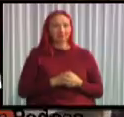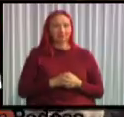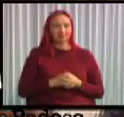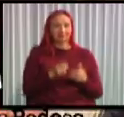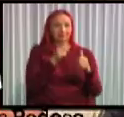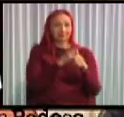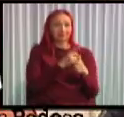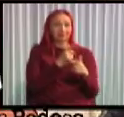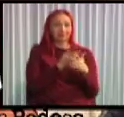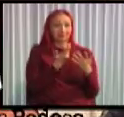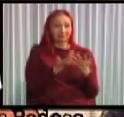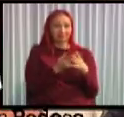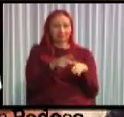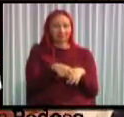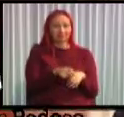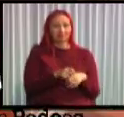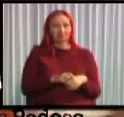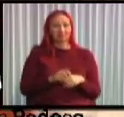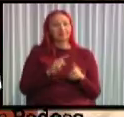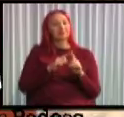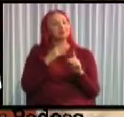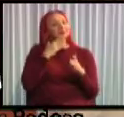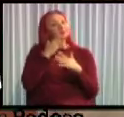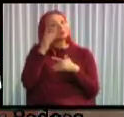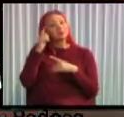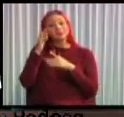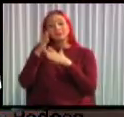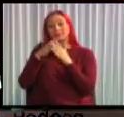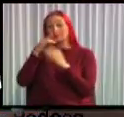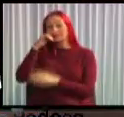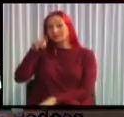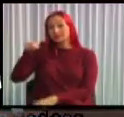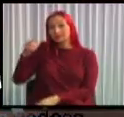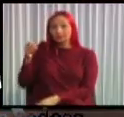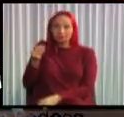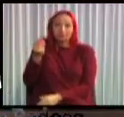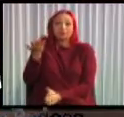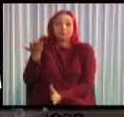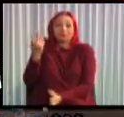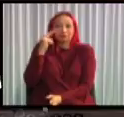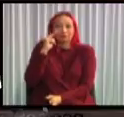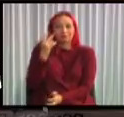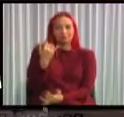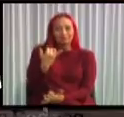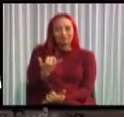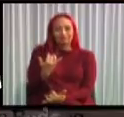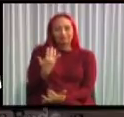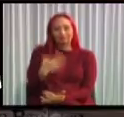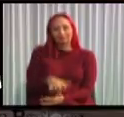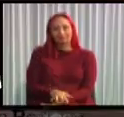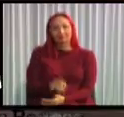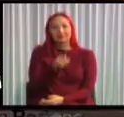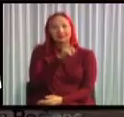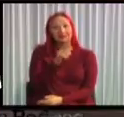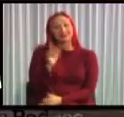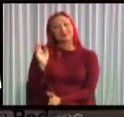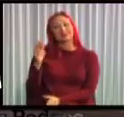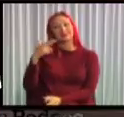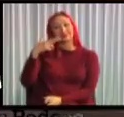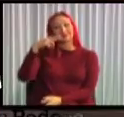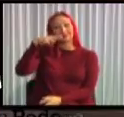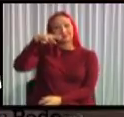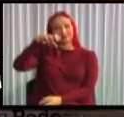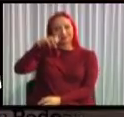Primero era la lata de sardina. Pero don Roger, para algunos niños o jóvenes que nos ven ahora, esos términos de